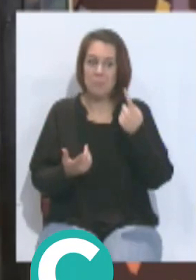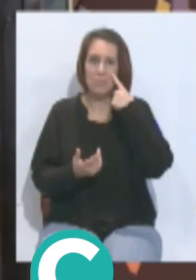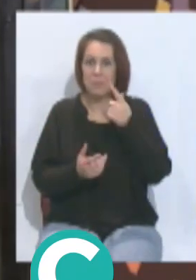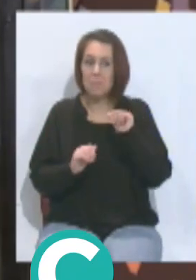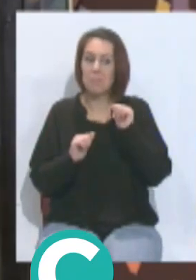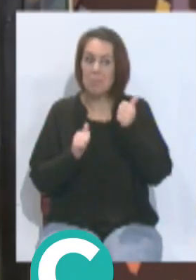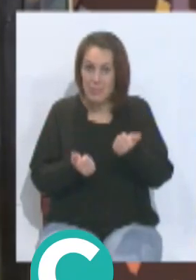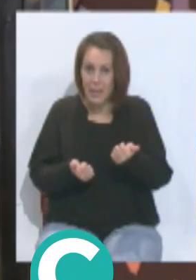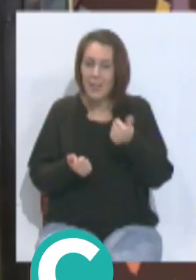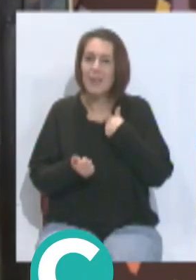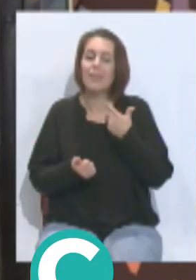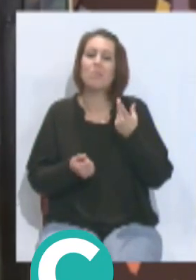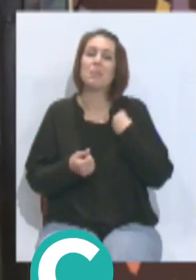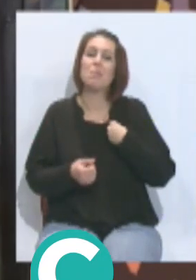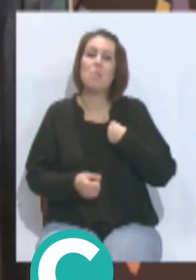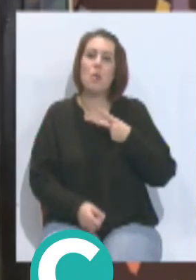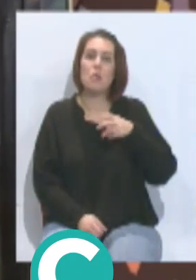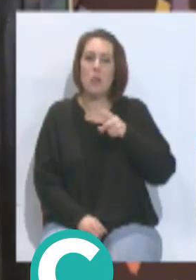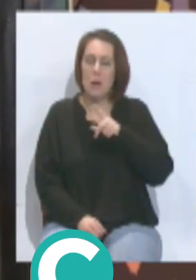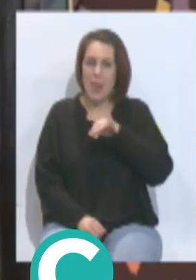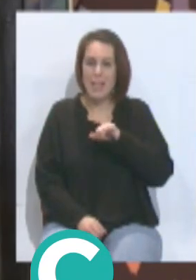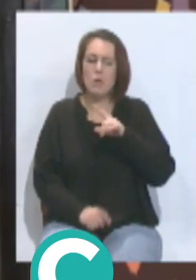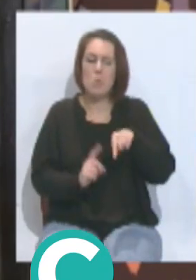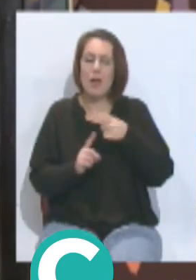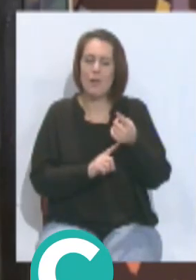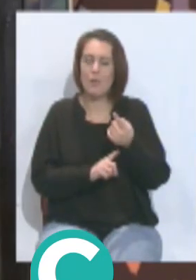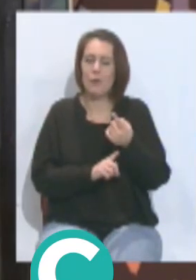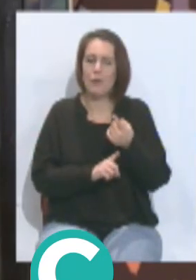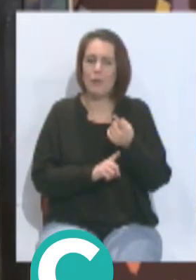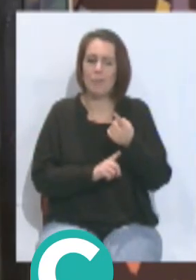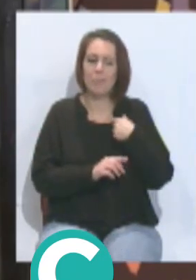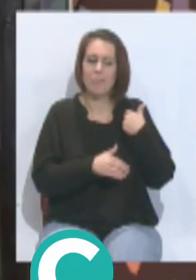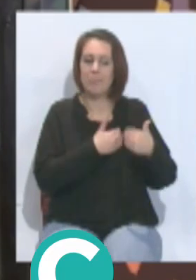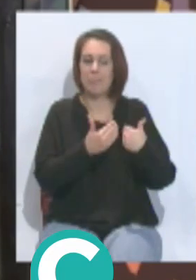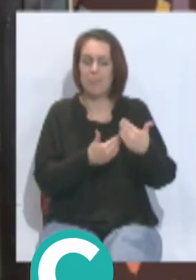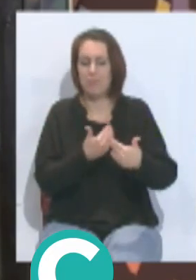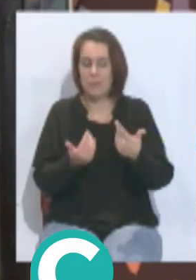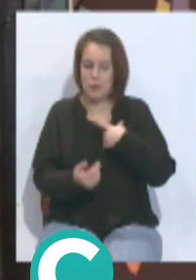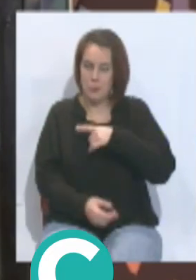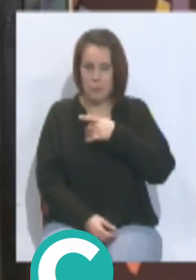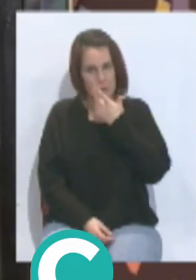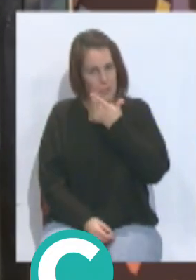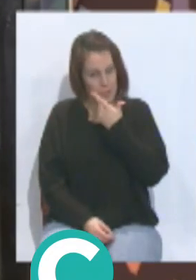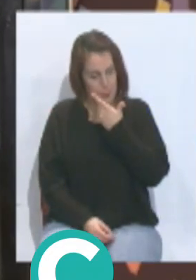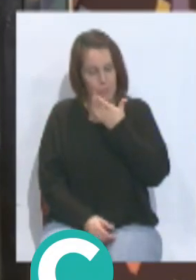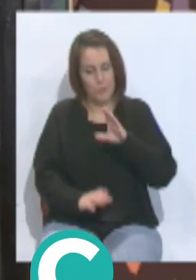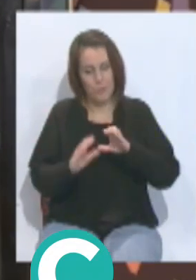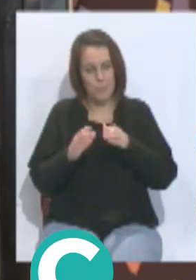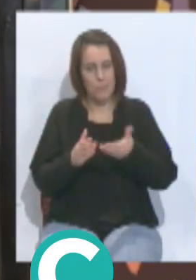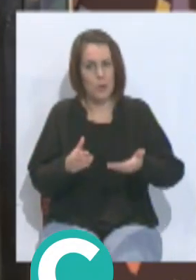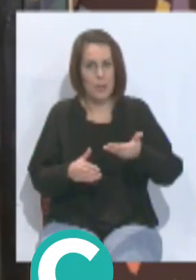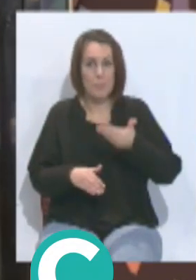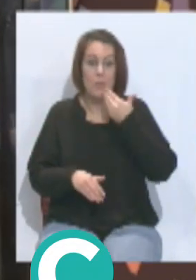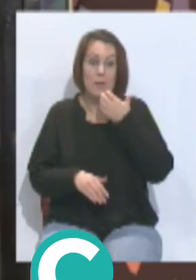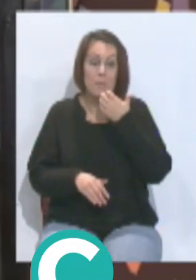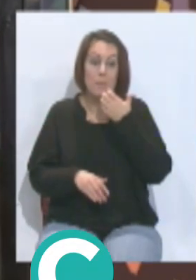ven, el arranque, los inicios de Manuel Sánchez Alba en Noli, que después tendrá el recorrido que conocemos con grandes agrupaciones